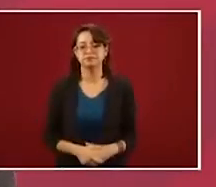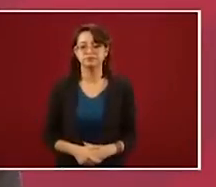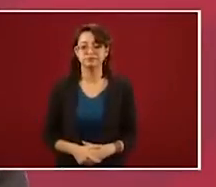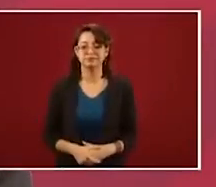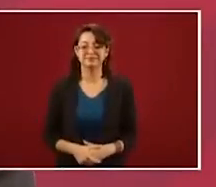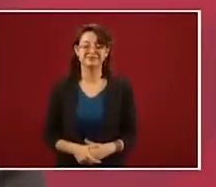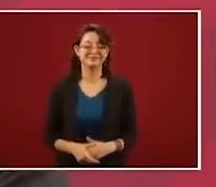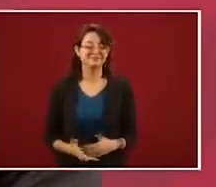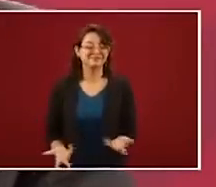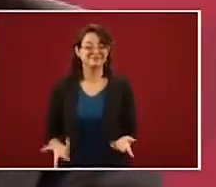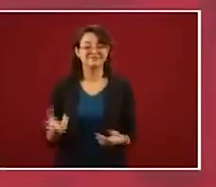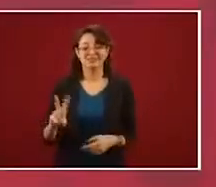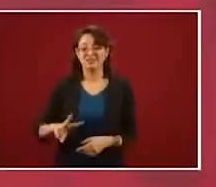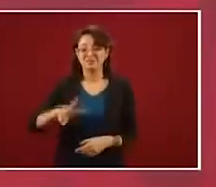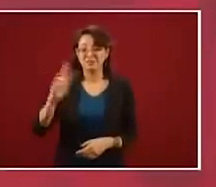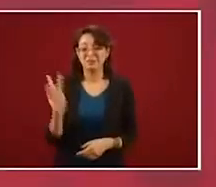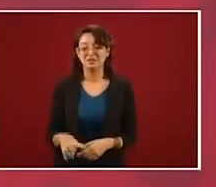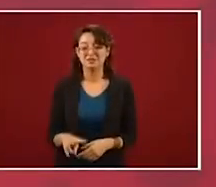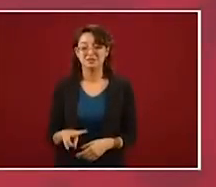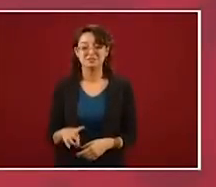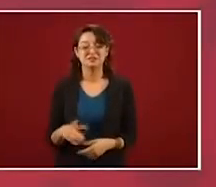molestó muchísimo